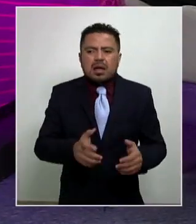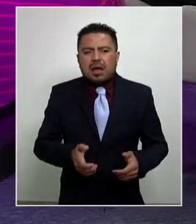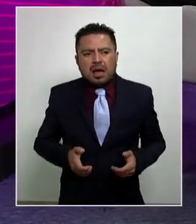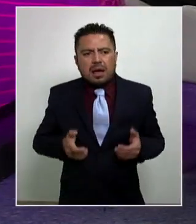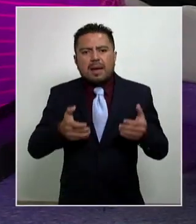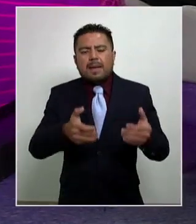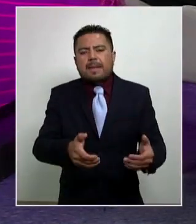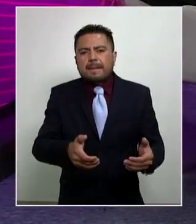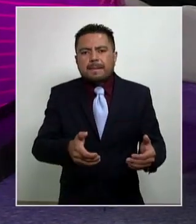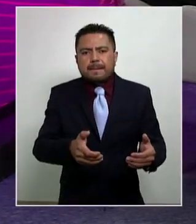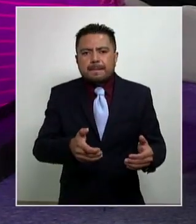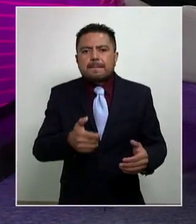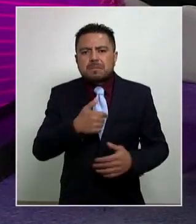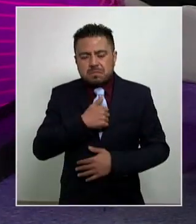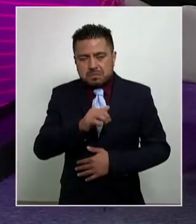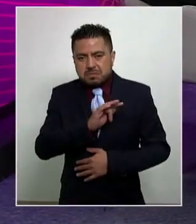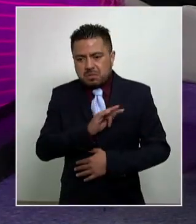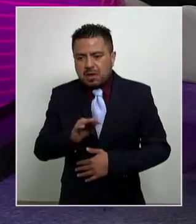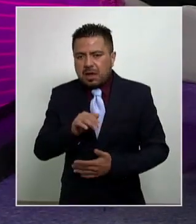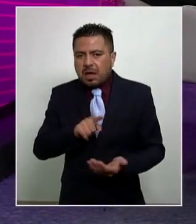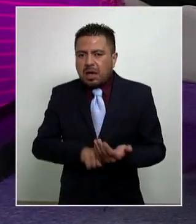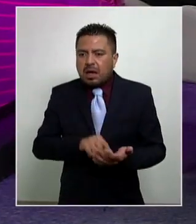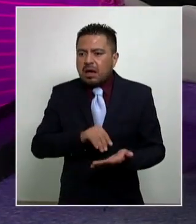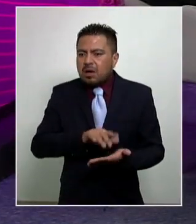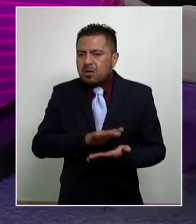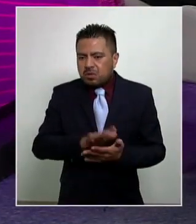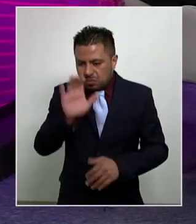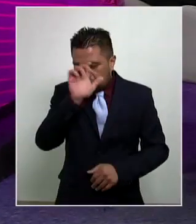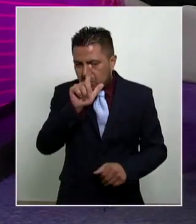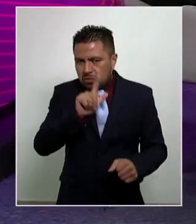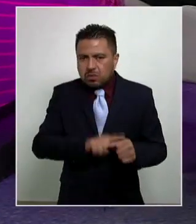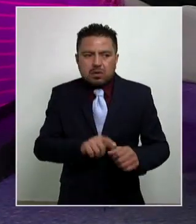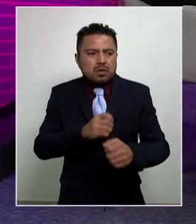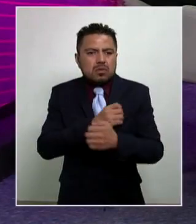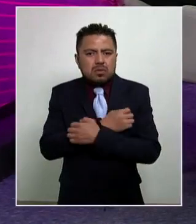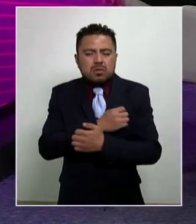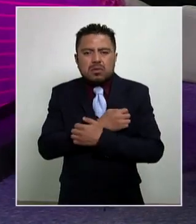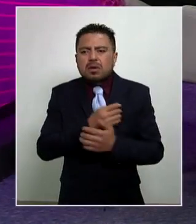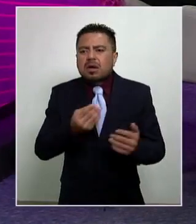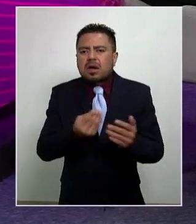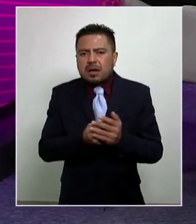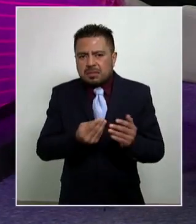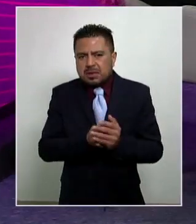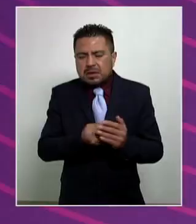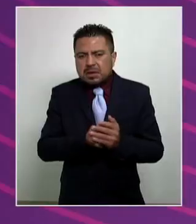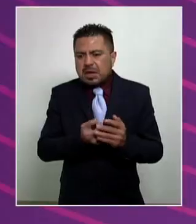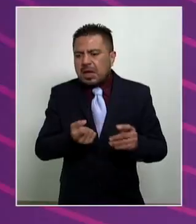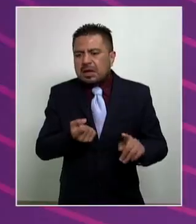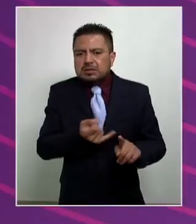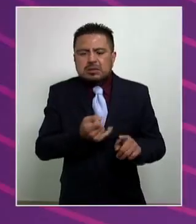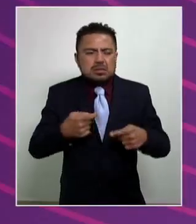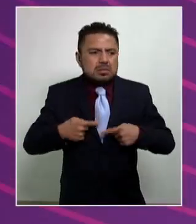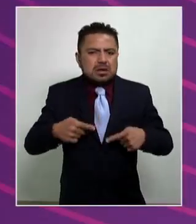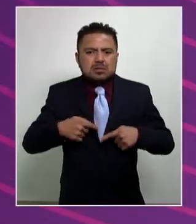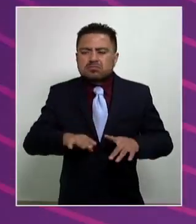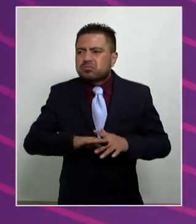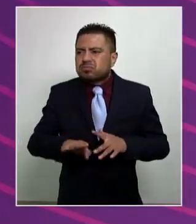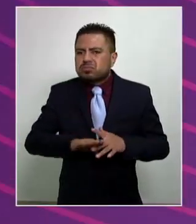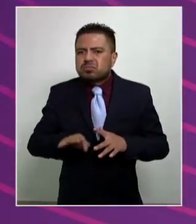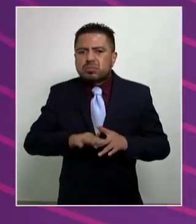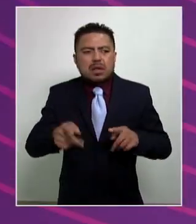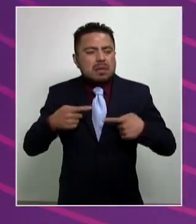calle. Si hubiera existido una cultura de educación, de capacitación hacia agentes migratorios,